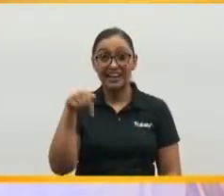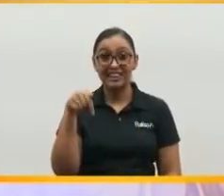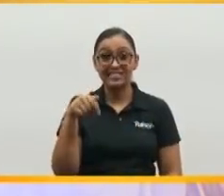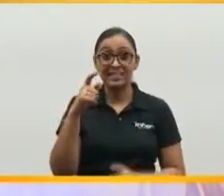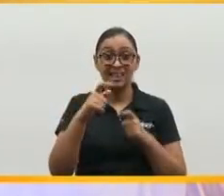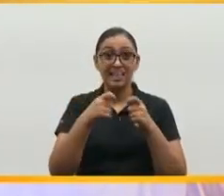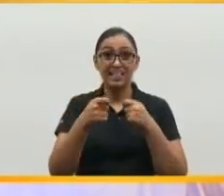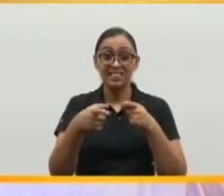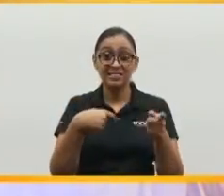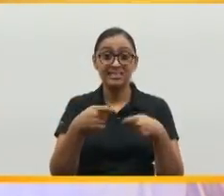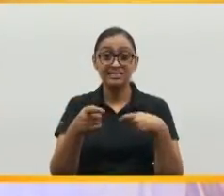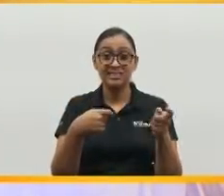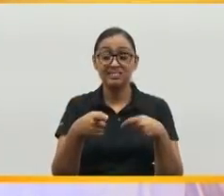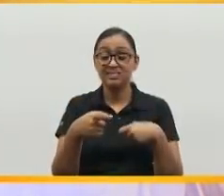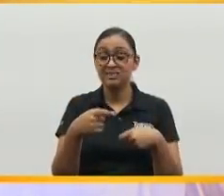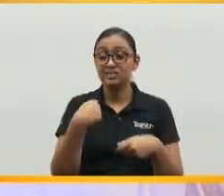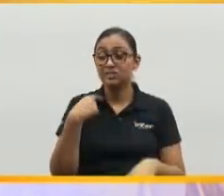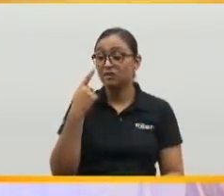Zarrapastroso y terminado.